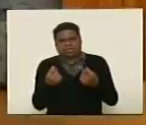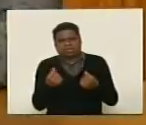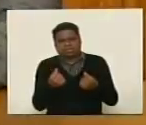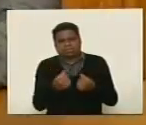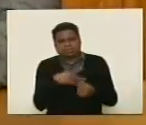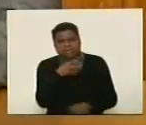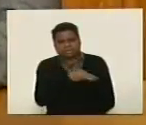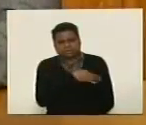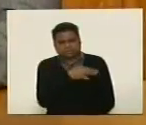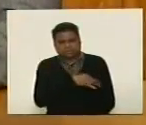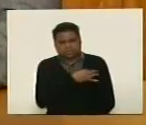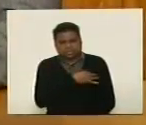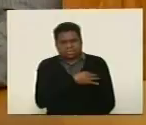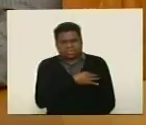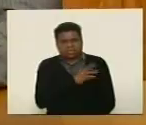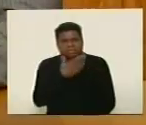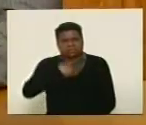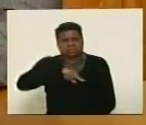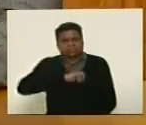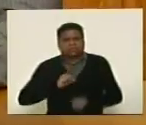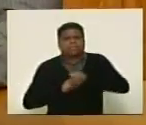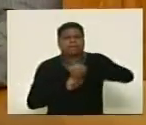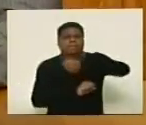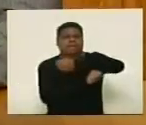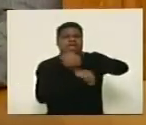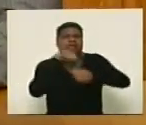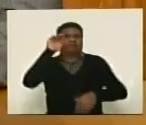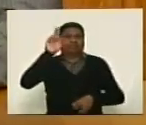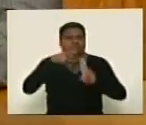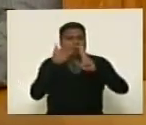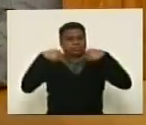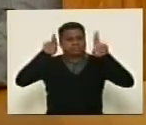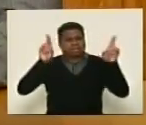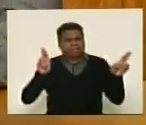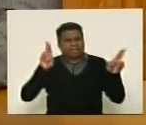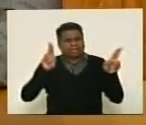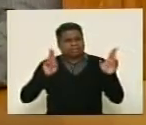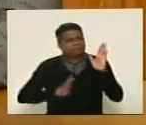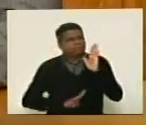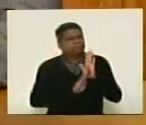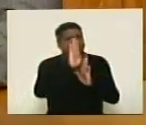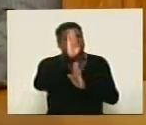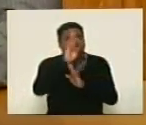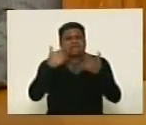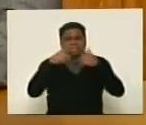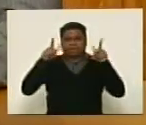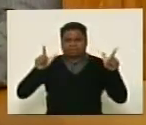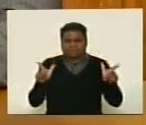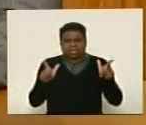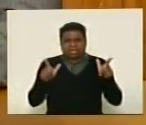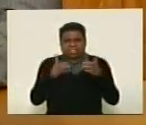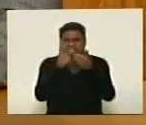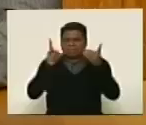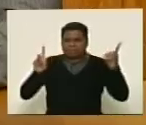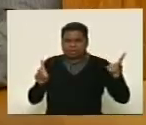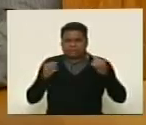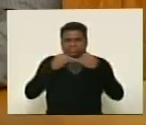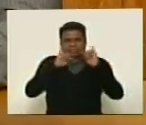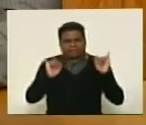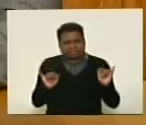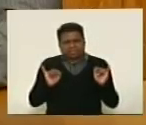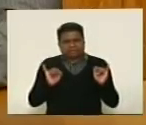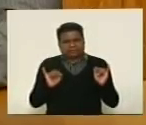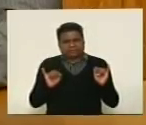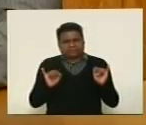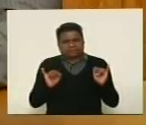y social, estamos cimentando el futuro de paz, prosperidad, libertad, democracia, independencia